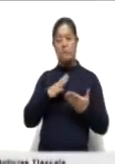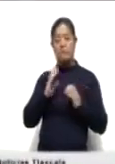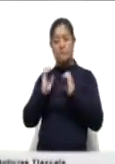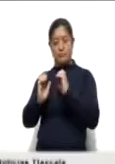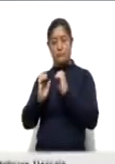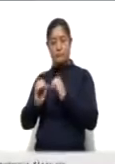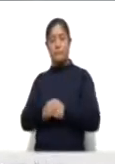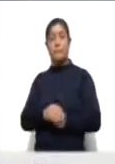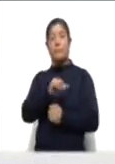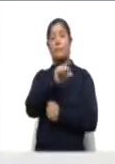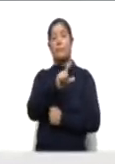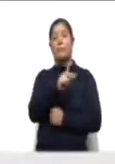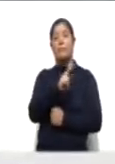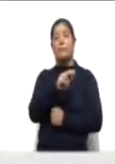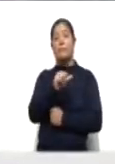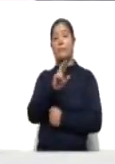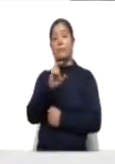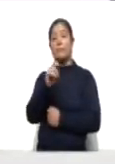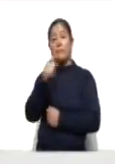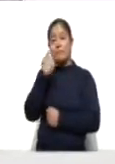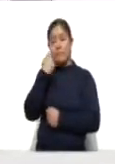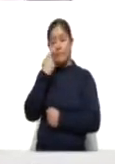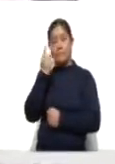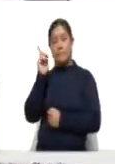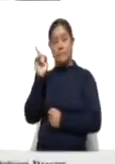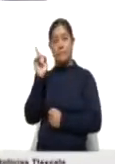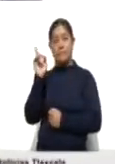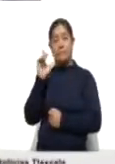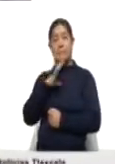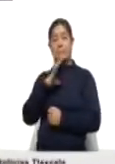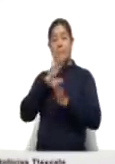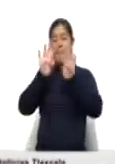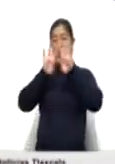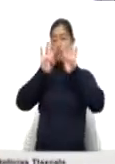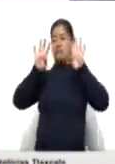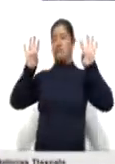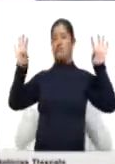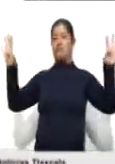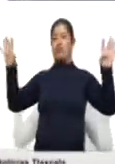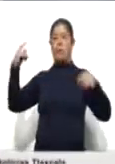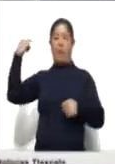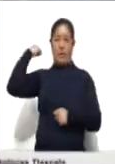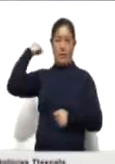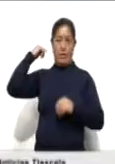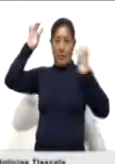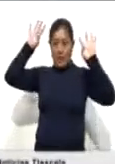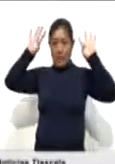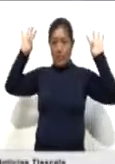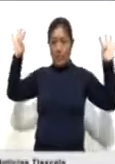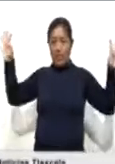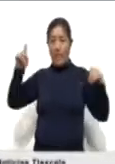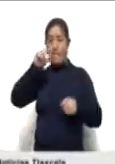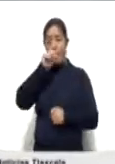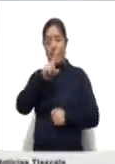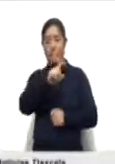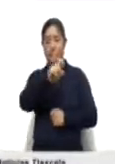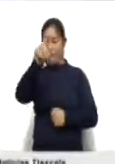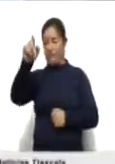Cano afirma que en su caso colocó una barrera de acrílico. Además, tiene desinfectante y alcohol en gel para el